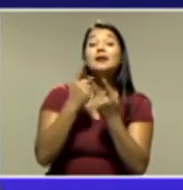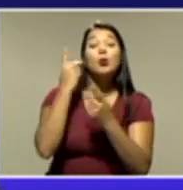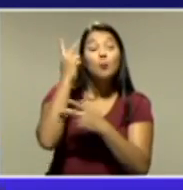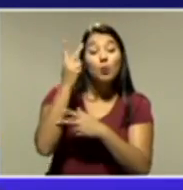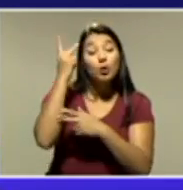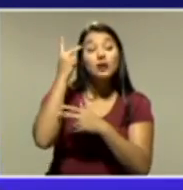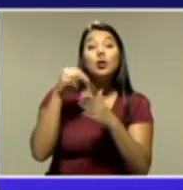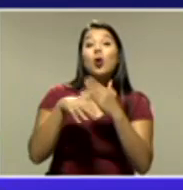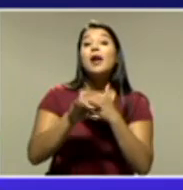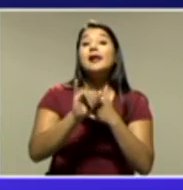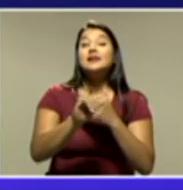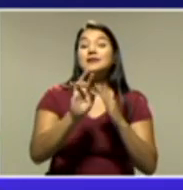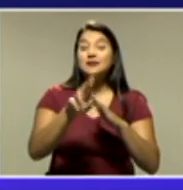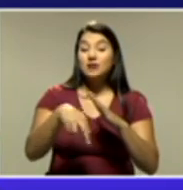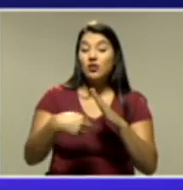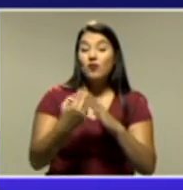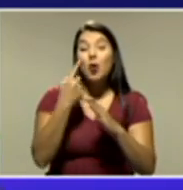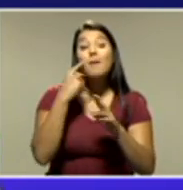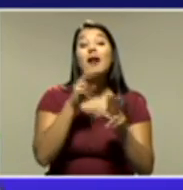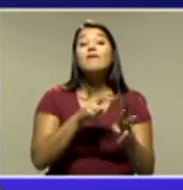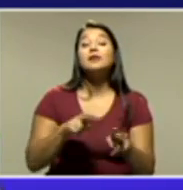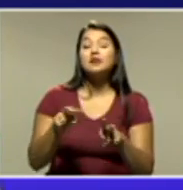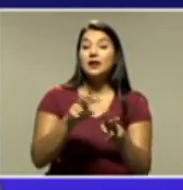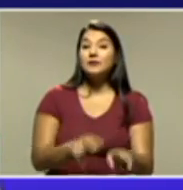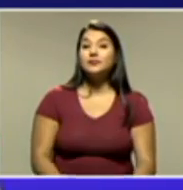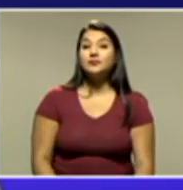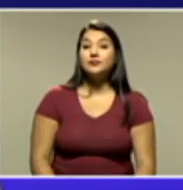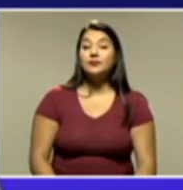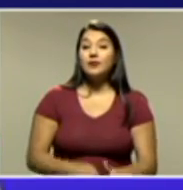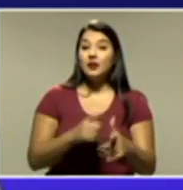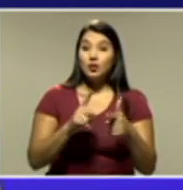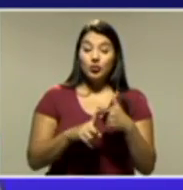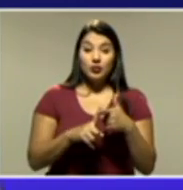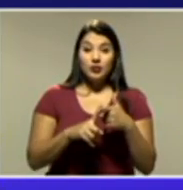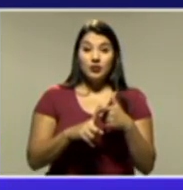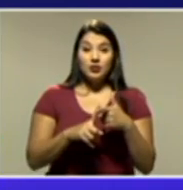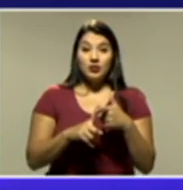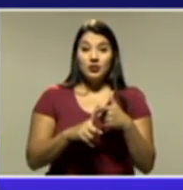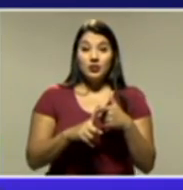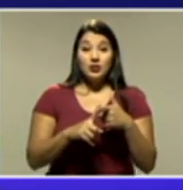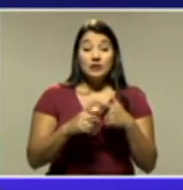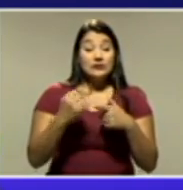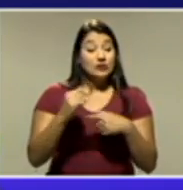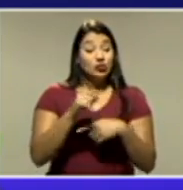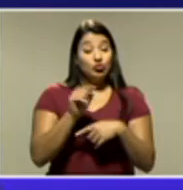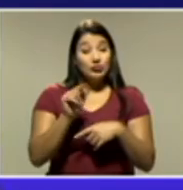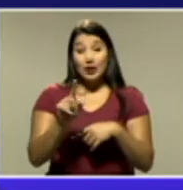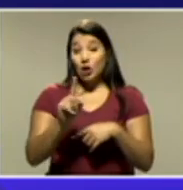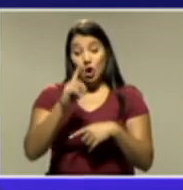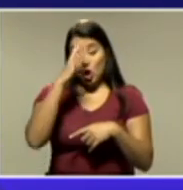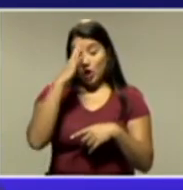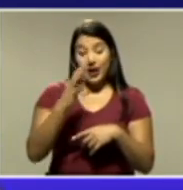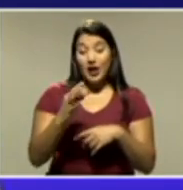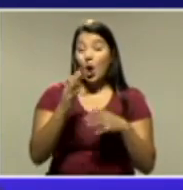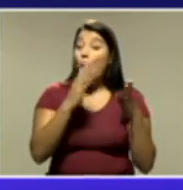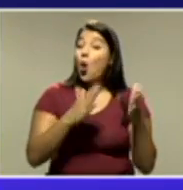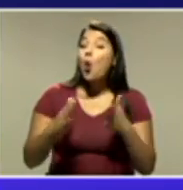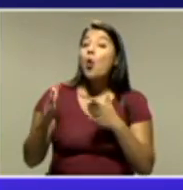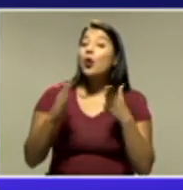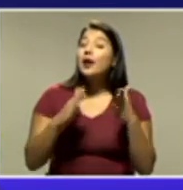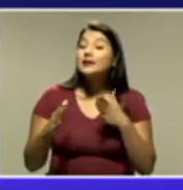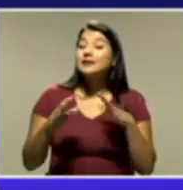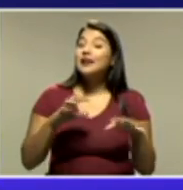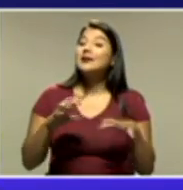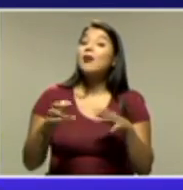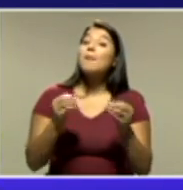rol fiscalizador del proceso electoral. Así que, aunque usted no me lo crea, organizar una elección municipal es mucho más complicado